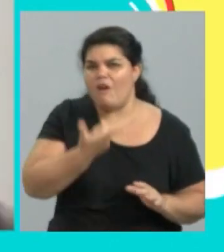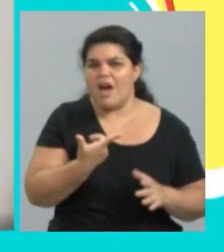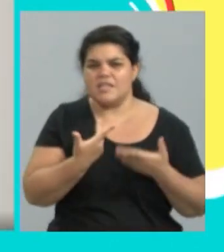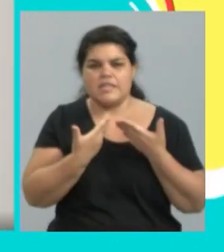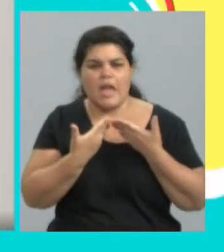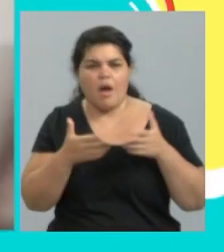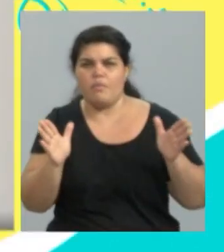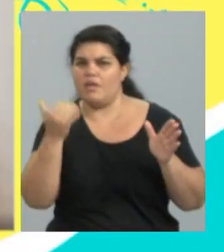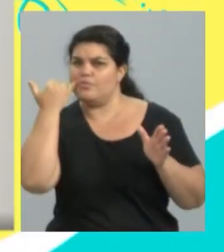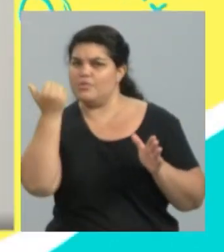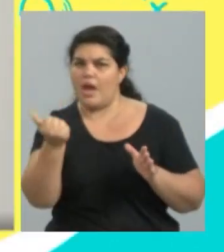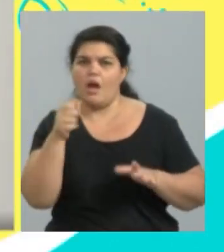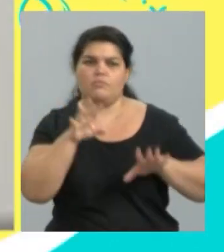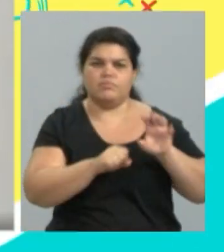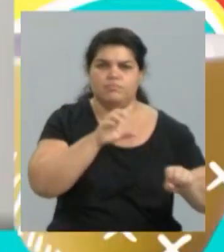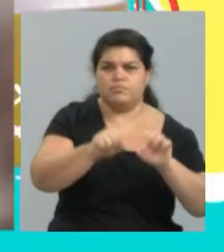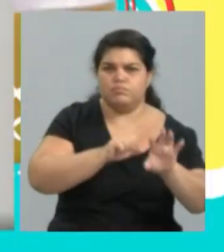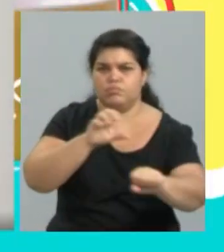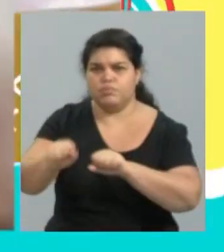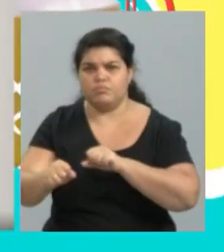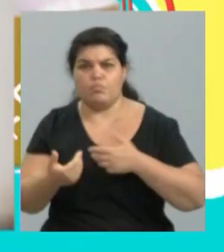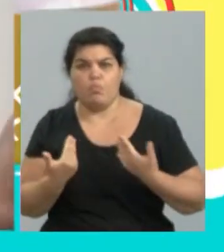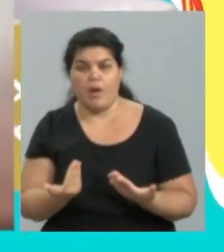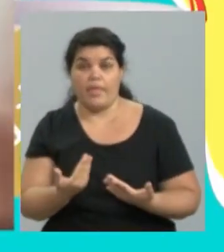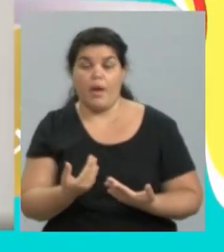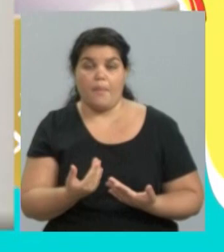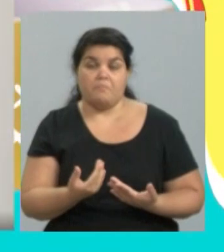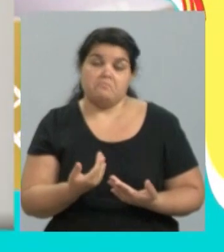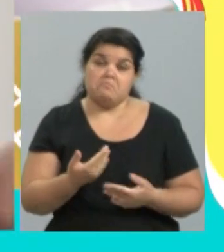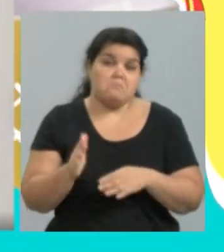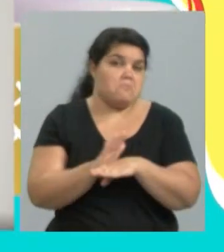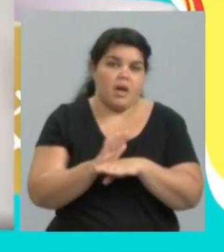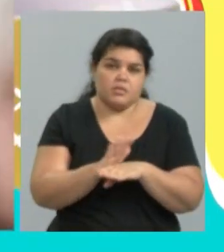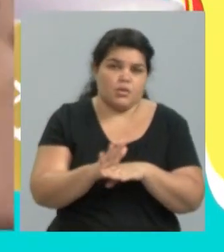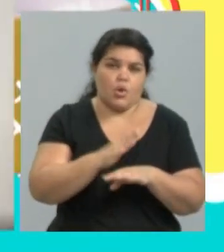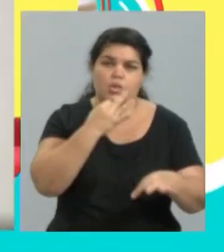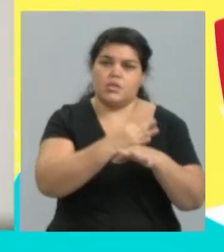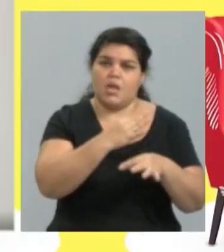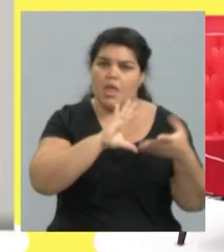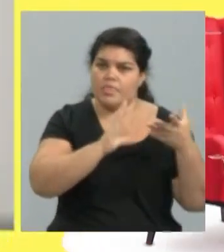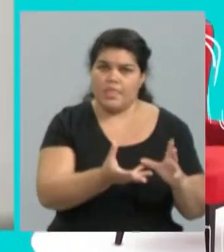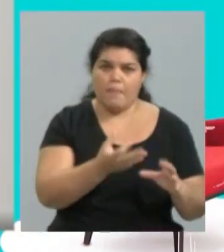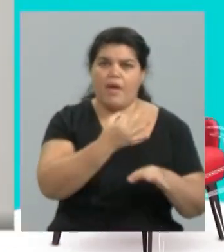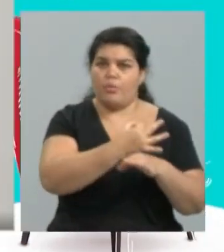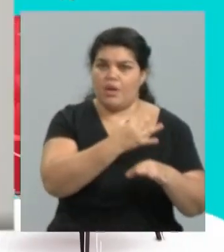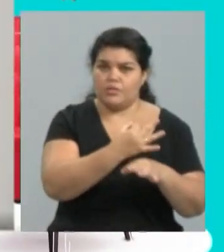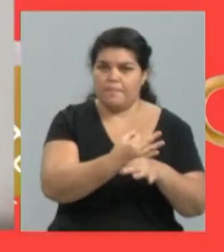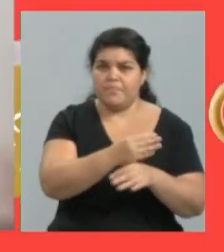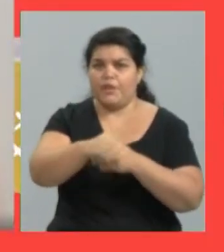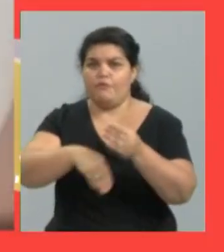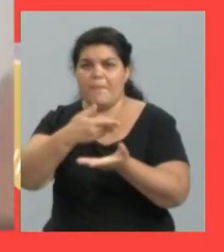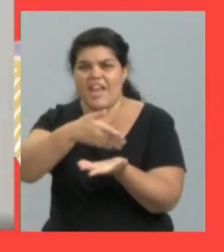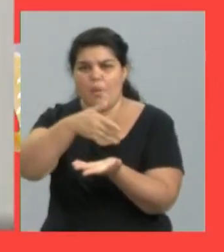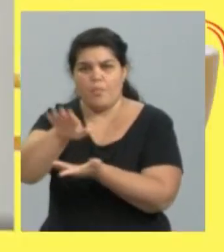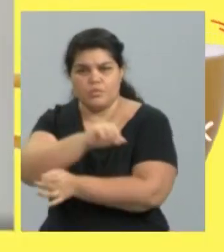liberado y puedan acceder fácilmente al sistema, por lo menos al sistema de educación, y por lo menos que las familias no las expulsen de sus casas, ¿no? Claro, De